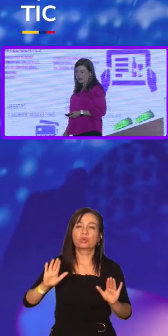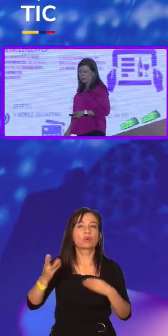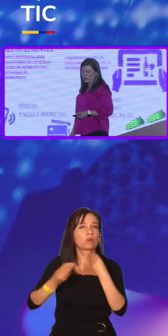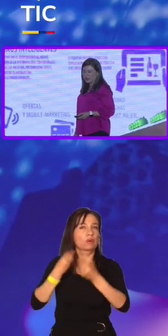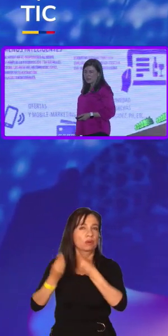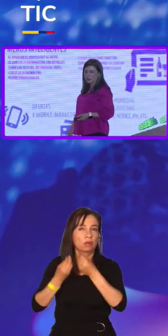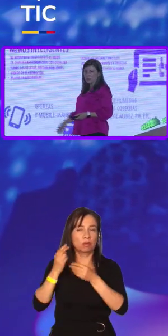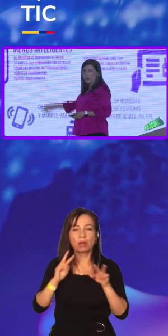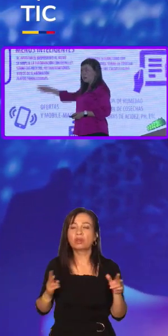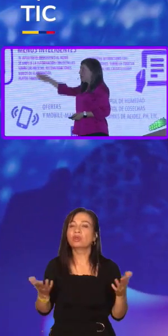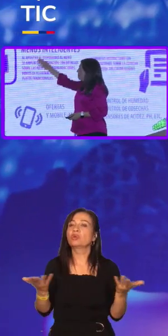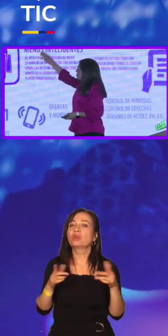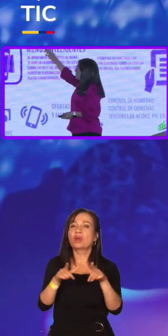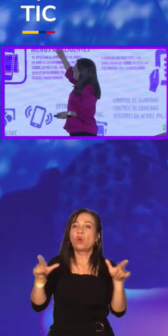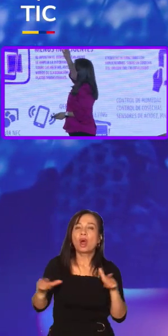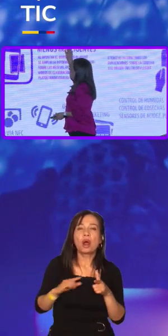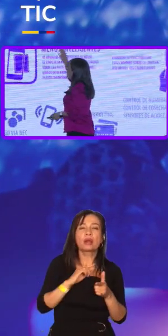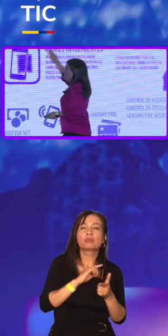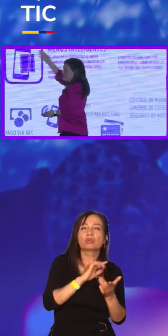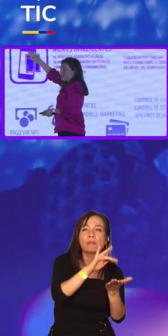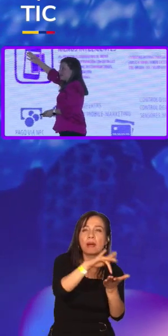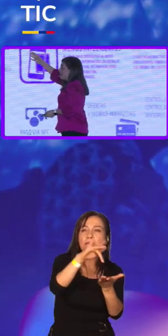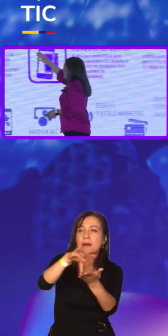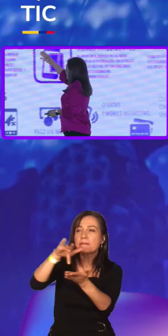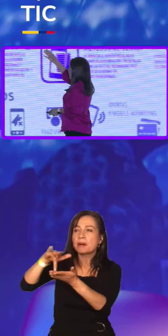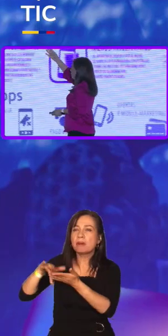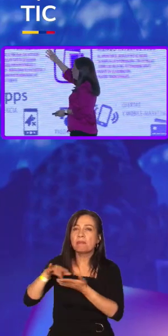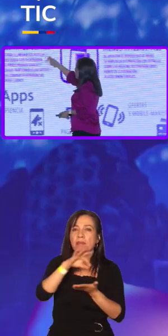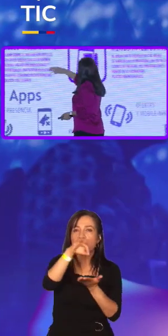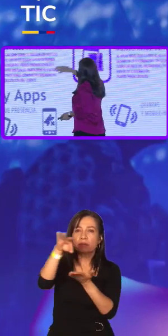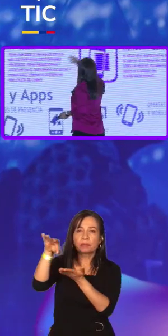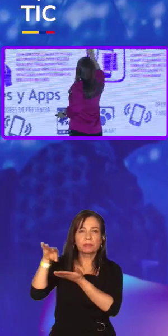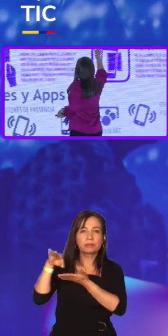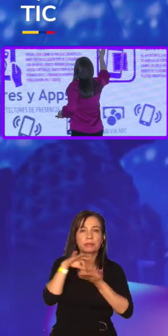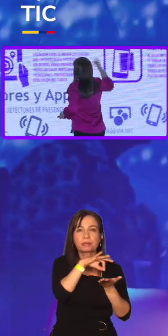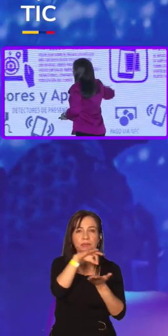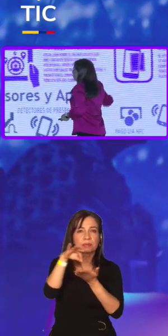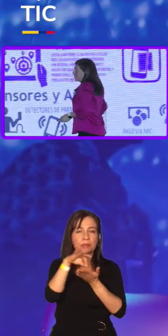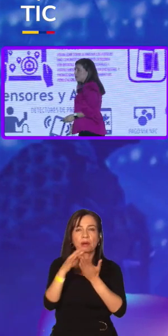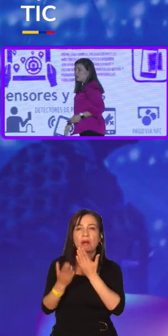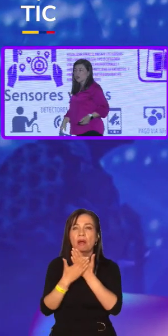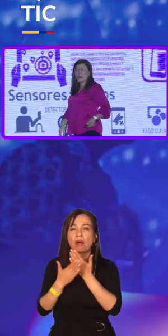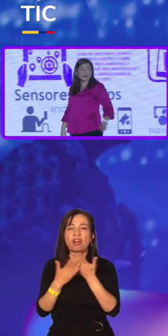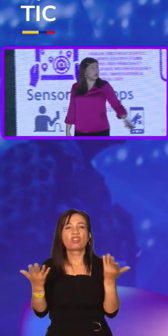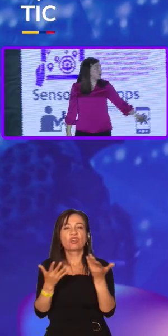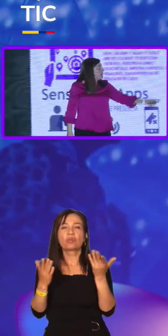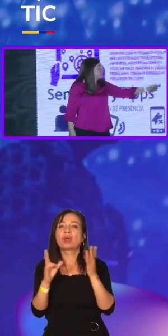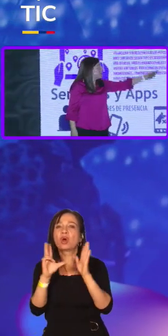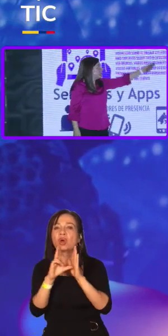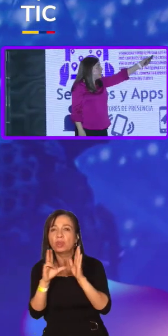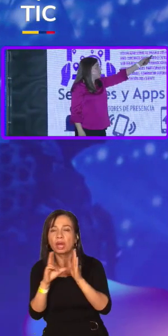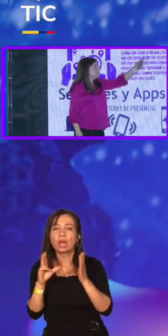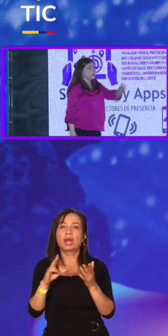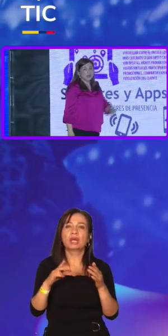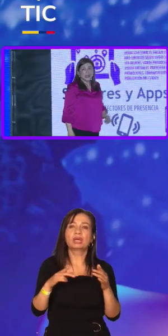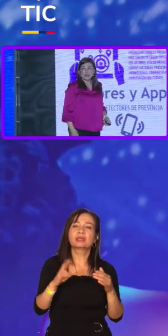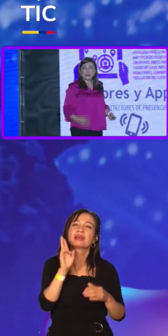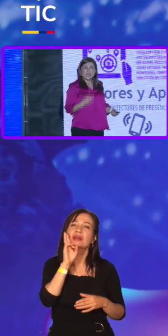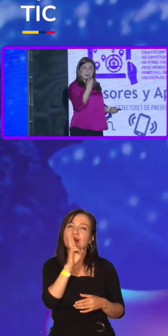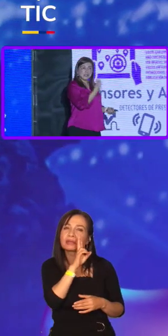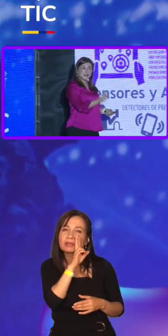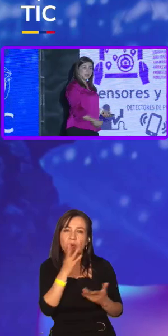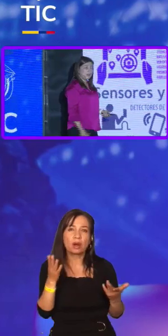las ventajas de la geolocalización para mostrar dónde están los hoteles, el turismo gastronómico,